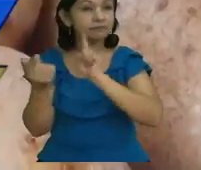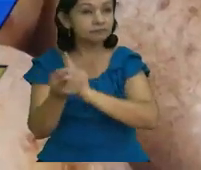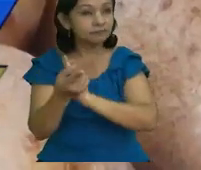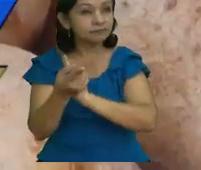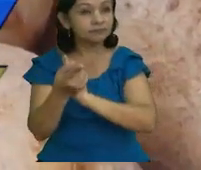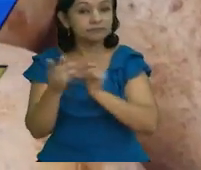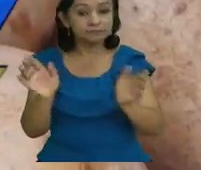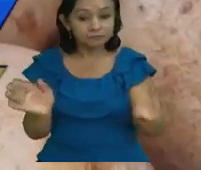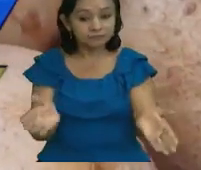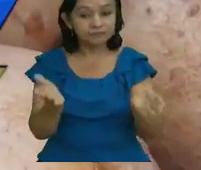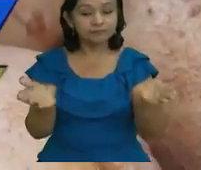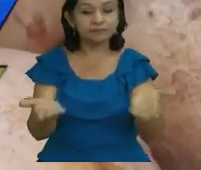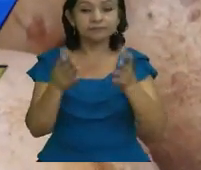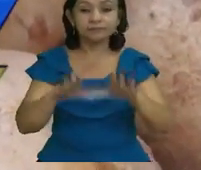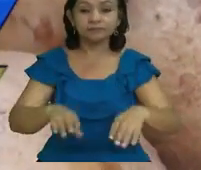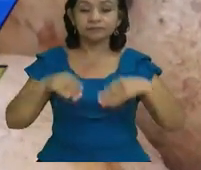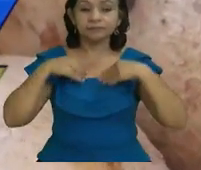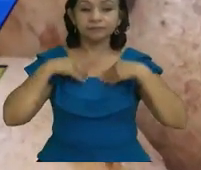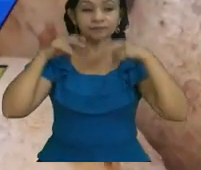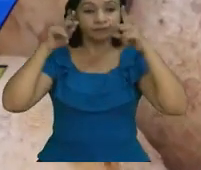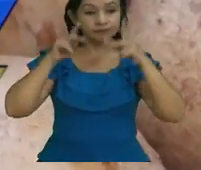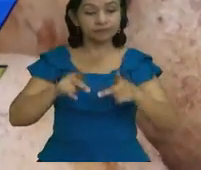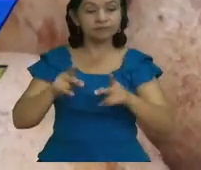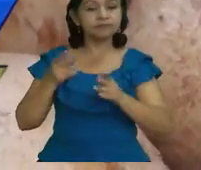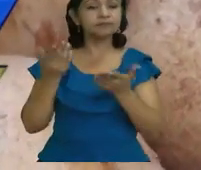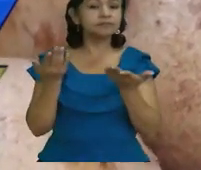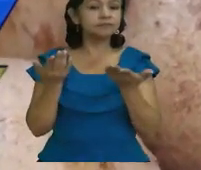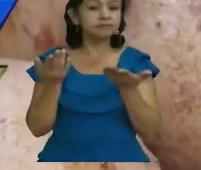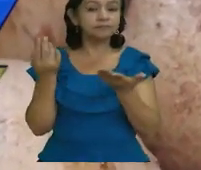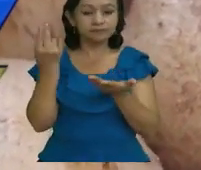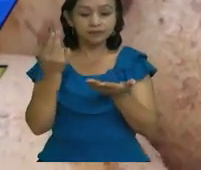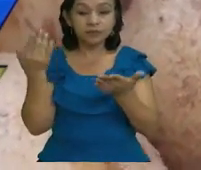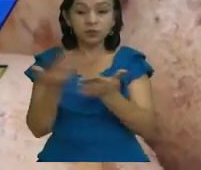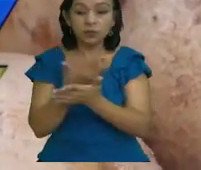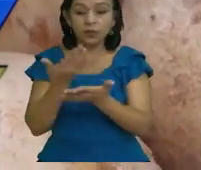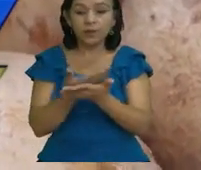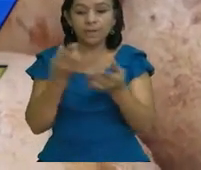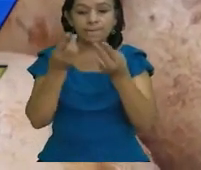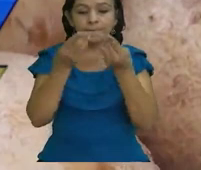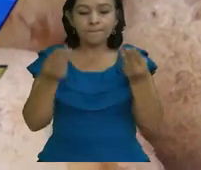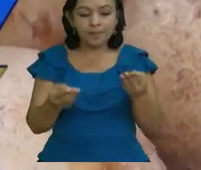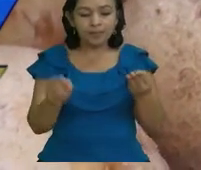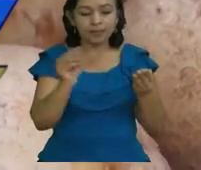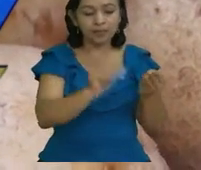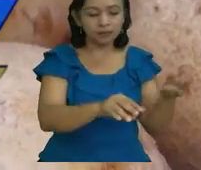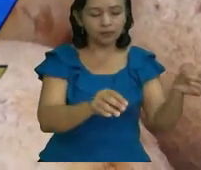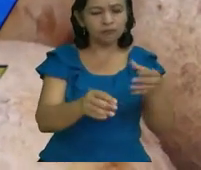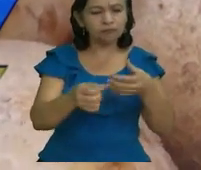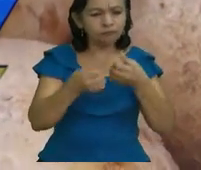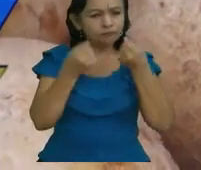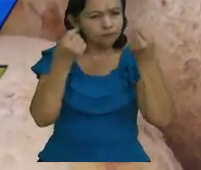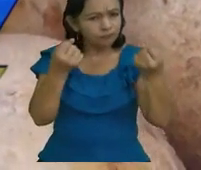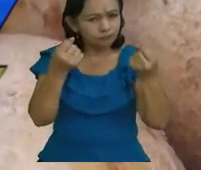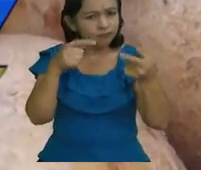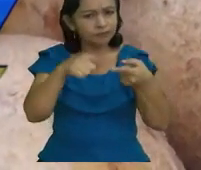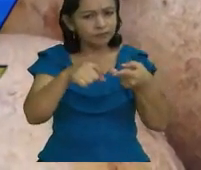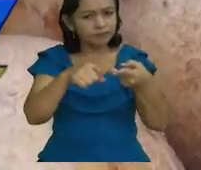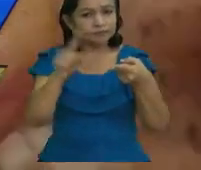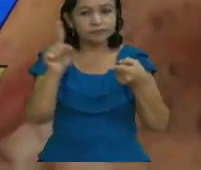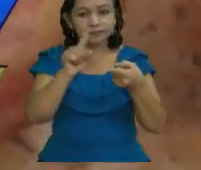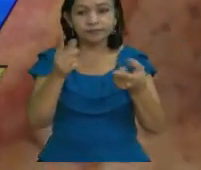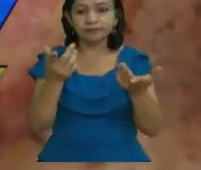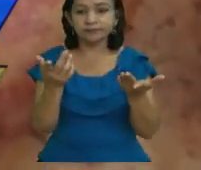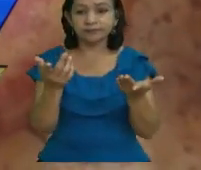el fomento y la adopción de los productores al uso de nuevos insumos, de nuevos bioinsumos, pero no solamente al uso, sino